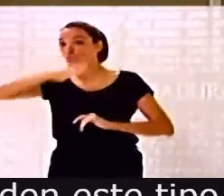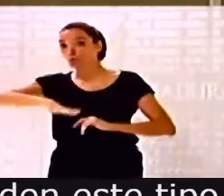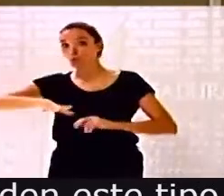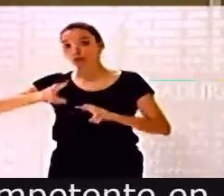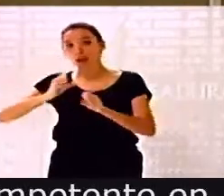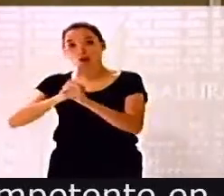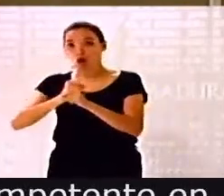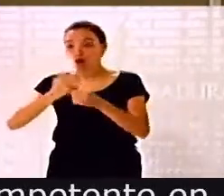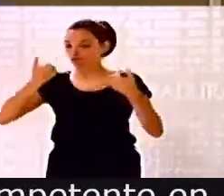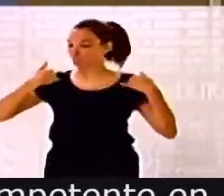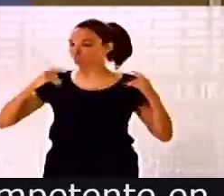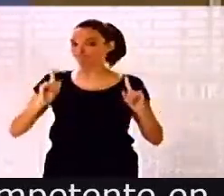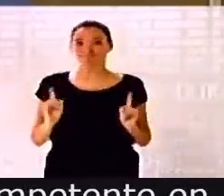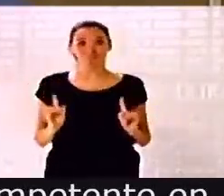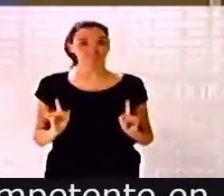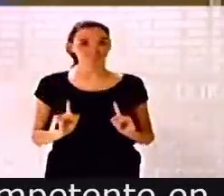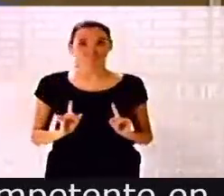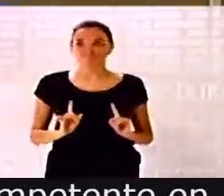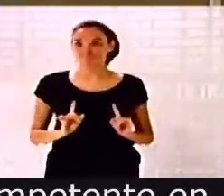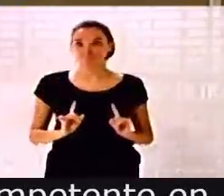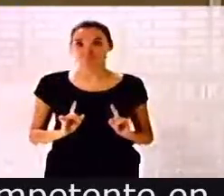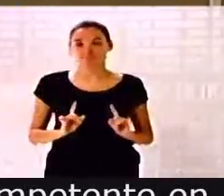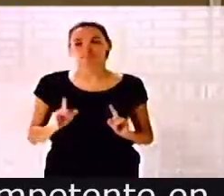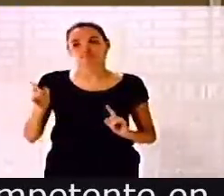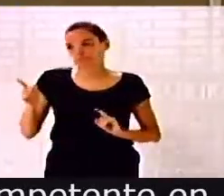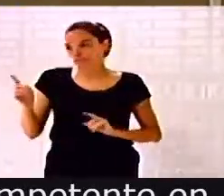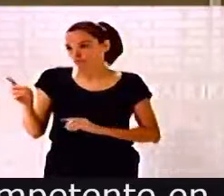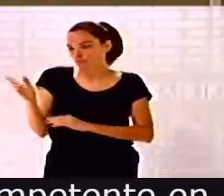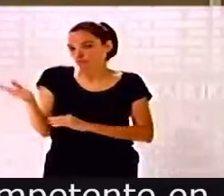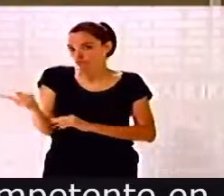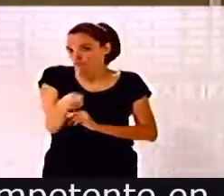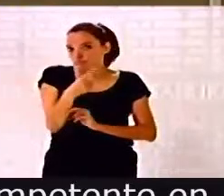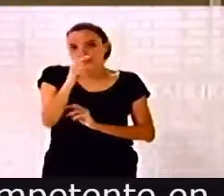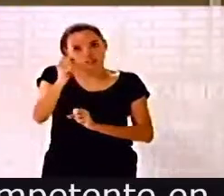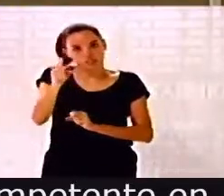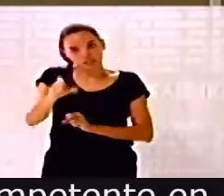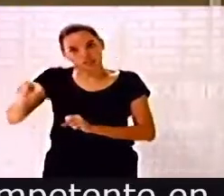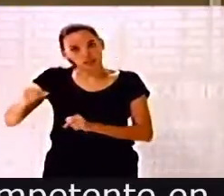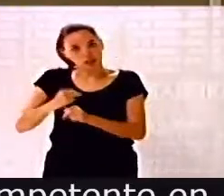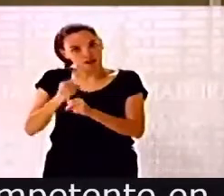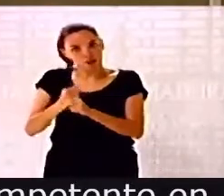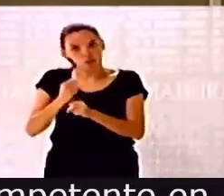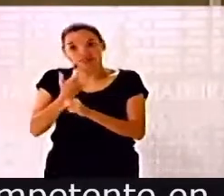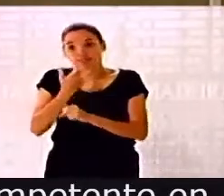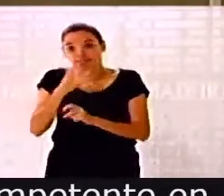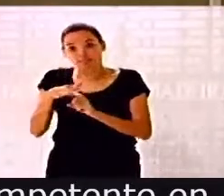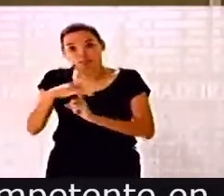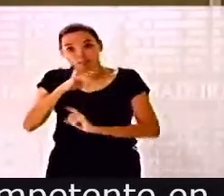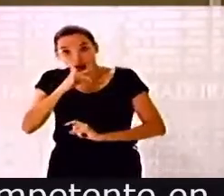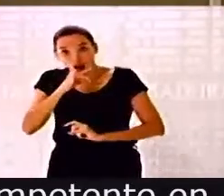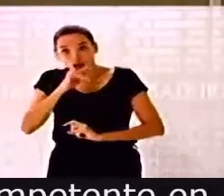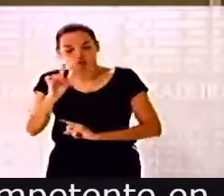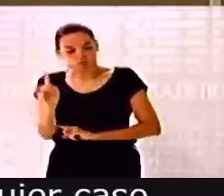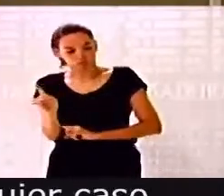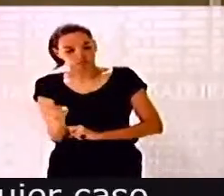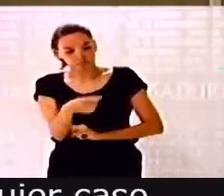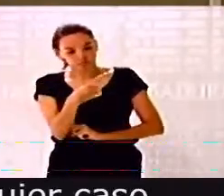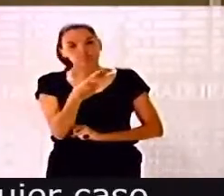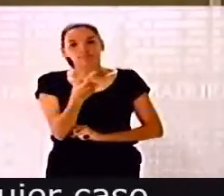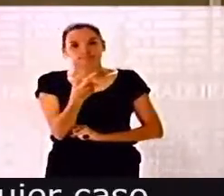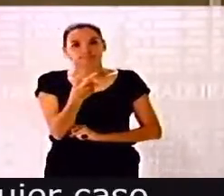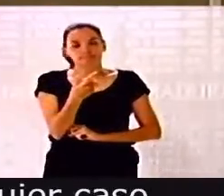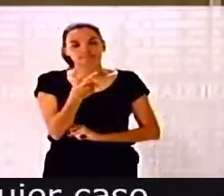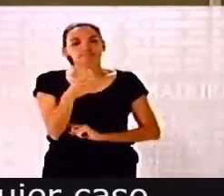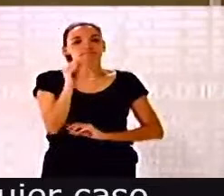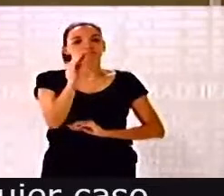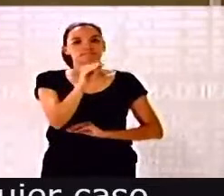laboral. En cualquier caso, yo les invito a los trabajadores a que, si es así, se dirijan al competente en el